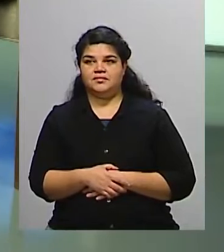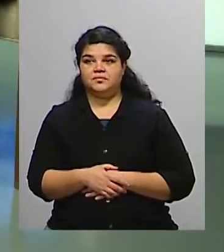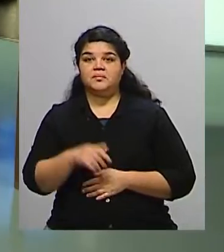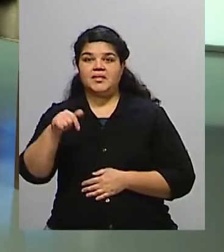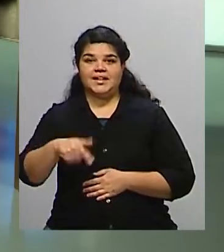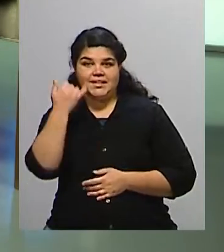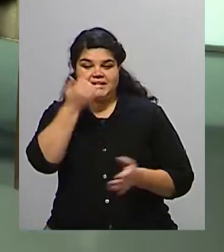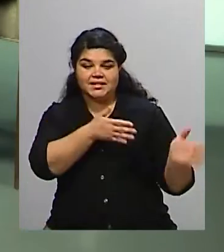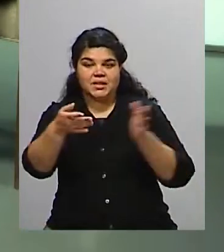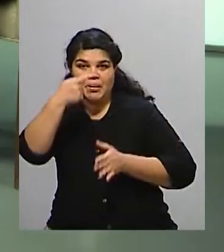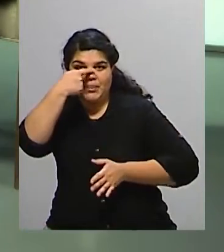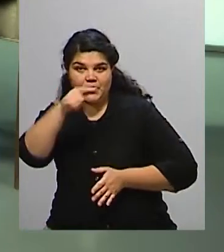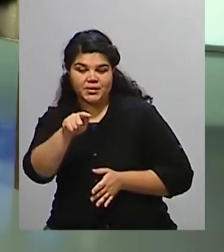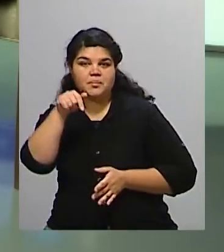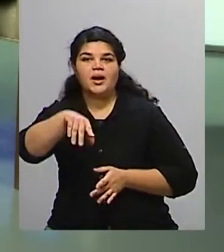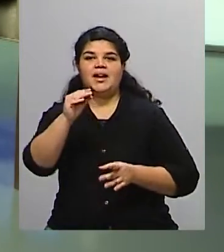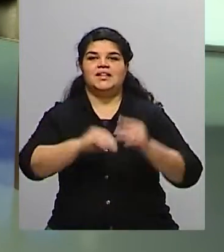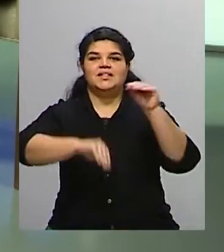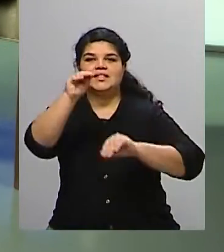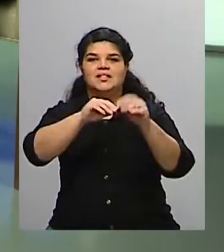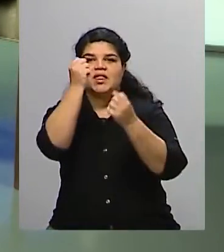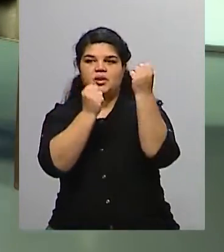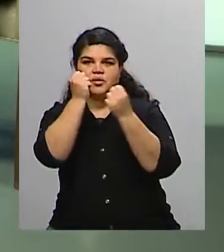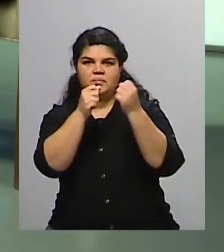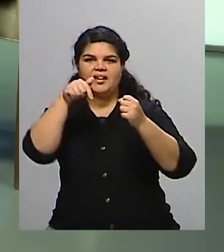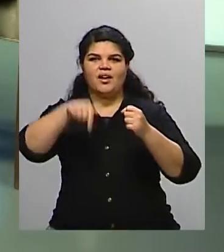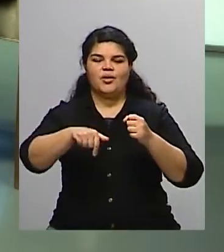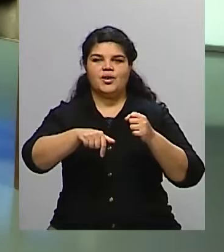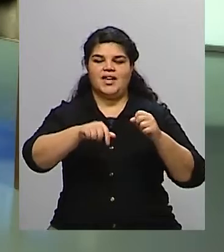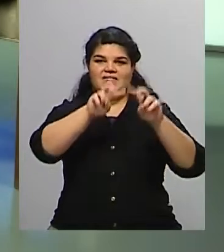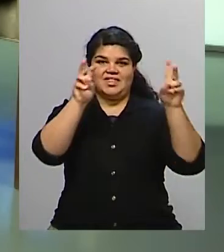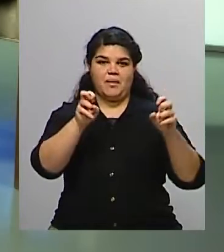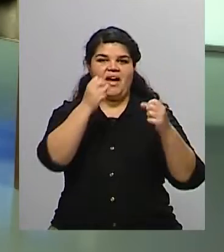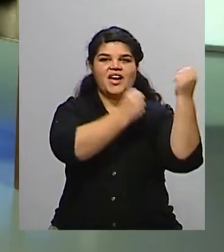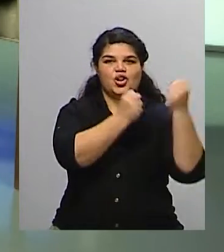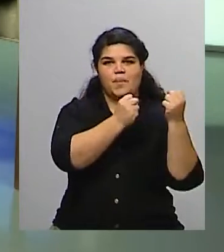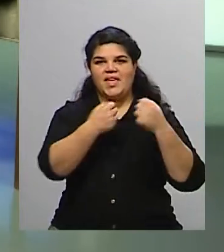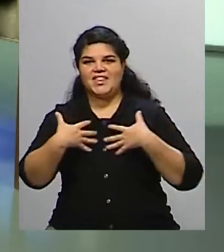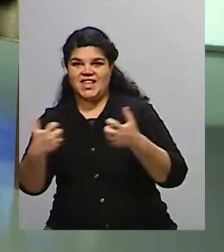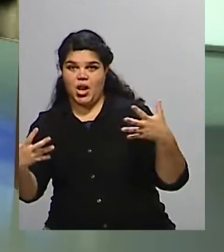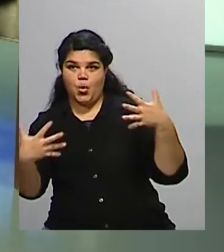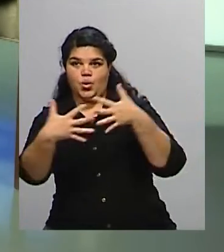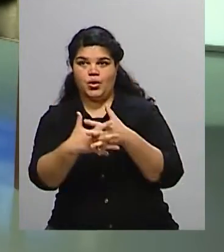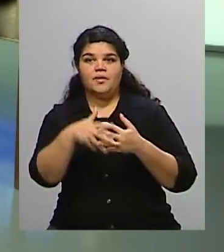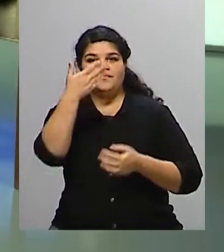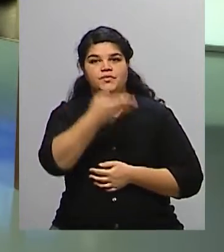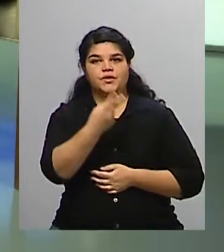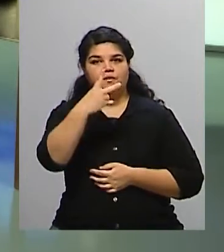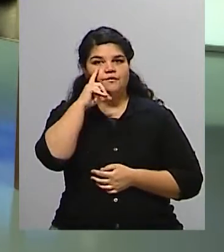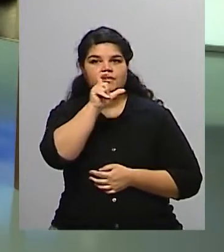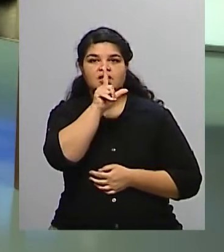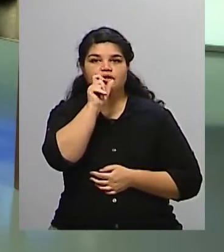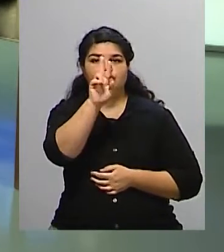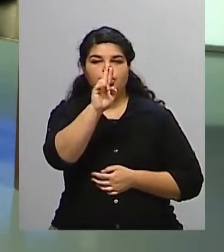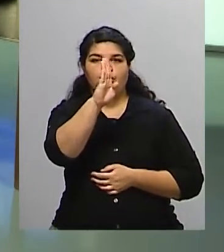Estamos ya en el último bloque de Chat Económico hablando de economía y salud. Lo hacemos con Víctor Di Blasi, que es coordinador de la Maestría en Gestión Financiera del